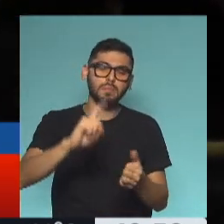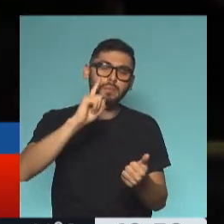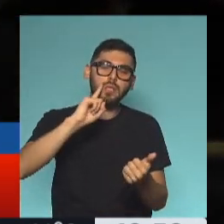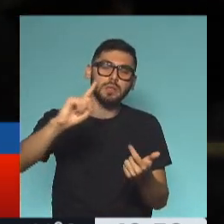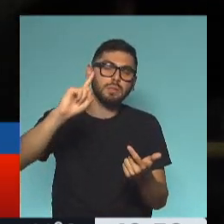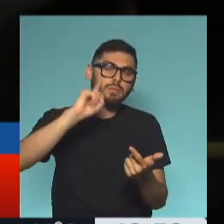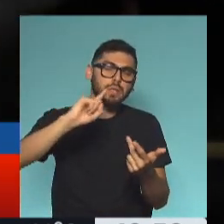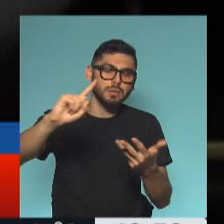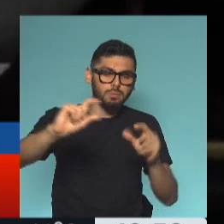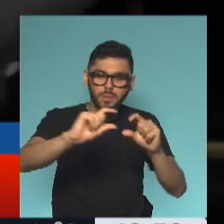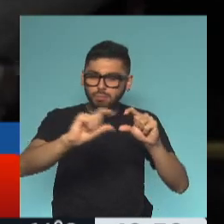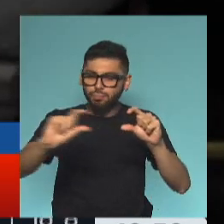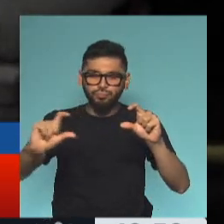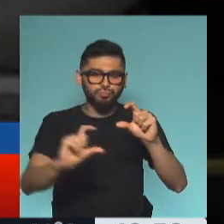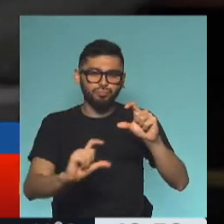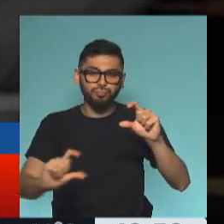hoy